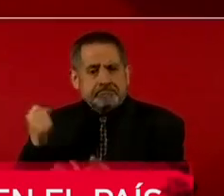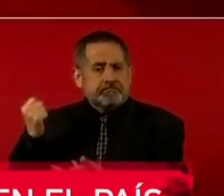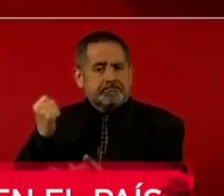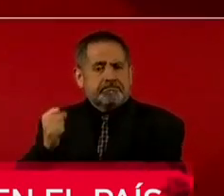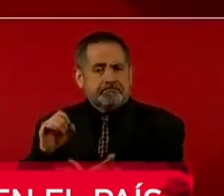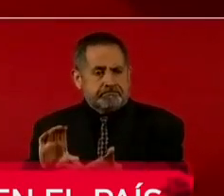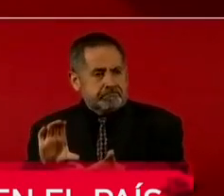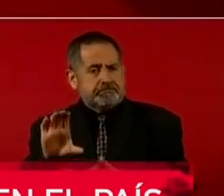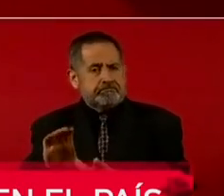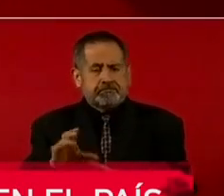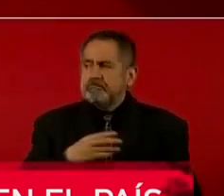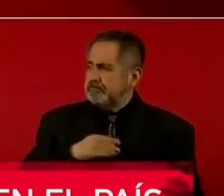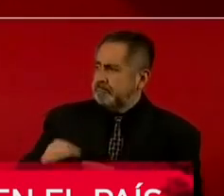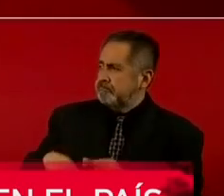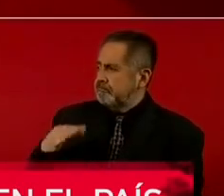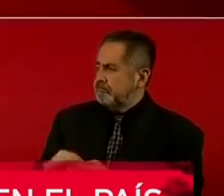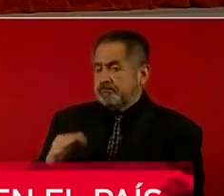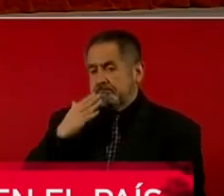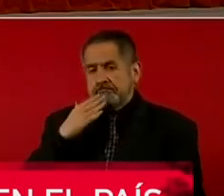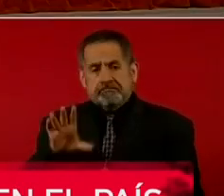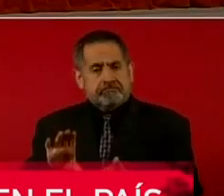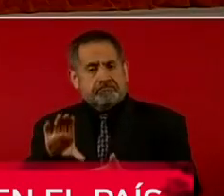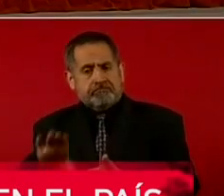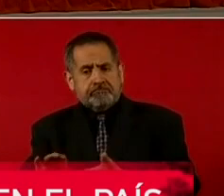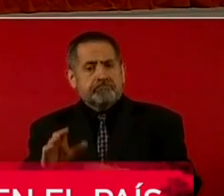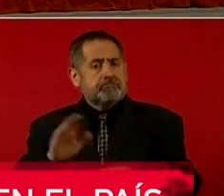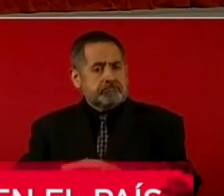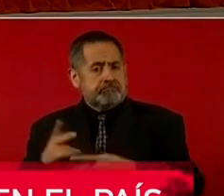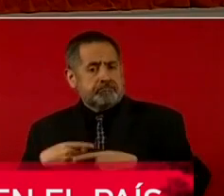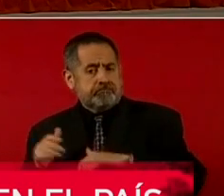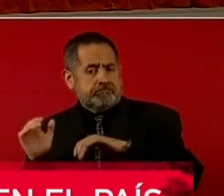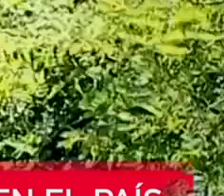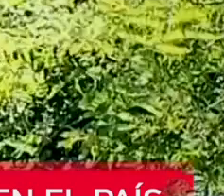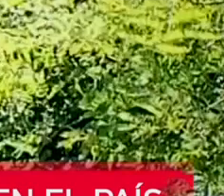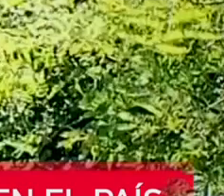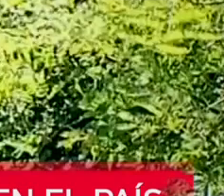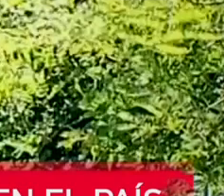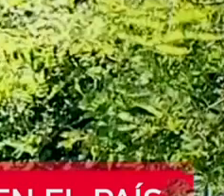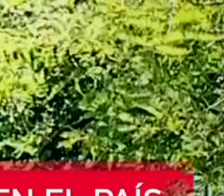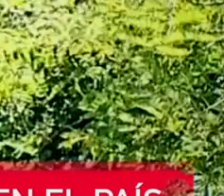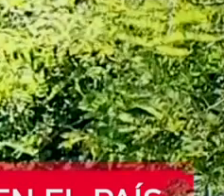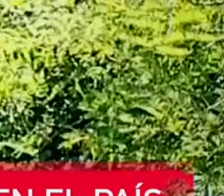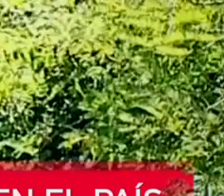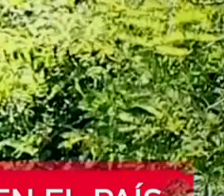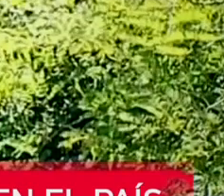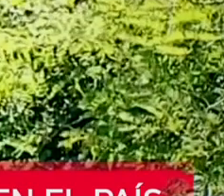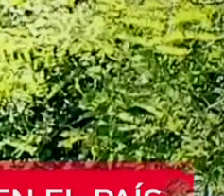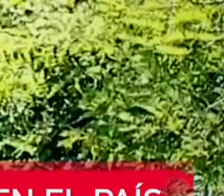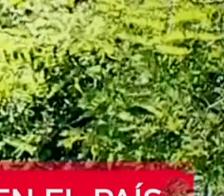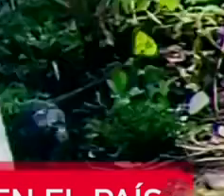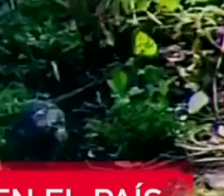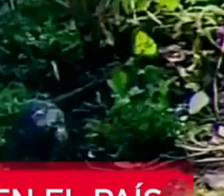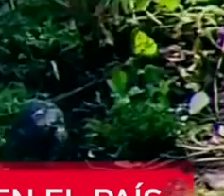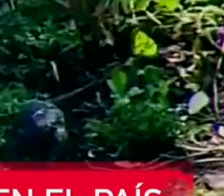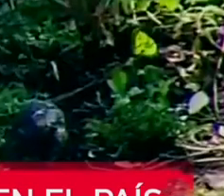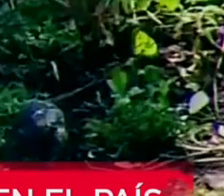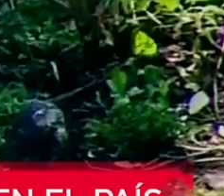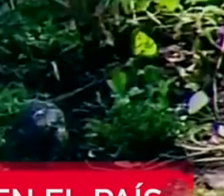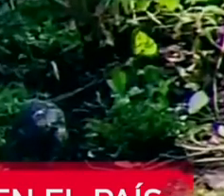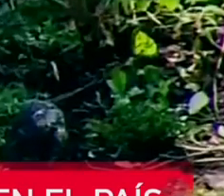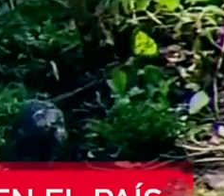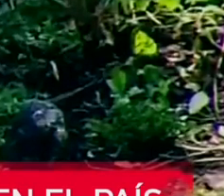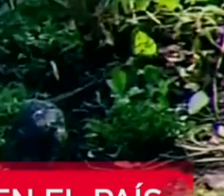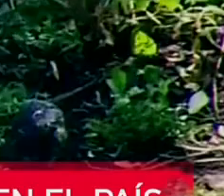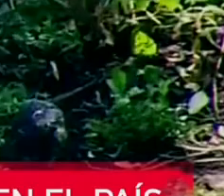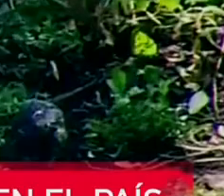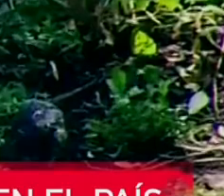los trabajos de la Comisión Nacional de Búsqueda, el subsecretario de Gobernación, Alejandro Encinas, puntualizó que en los últimos cuatro años se han presentado